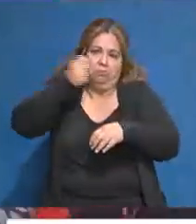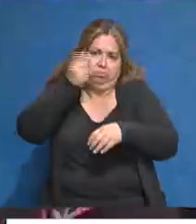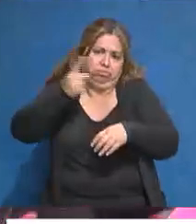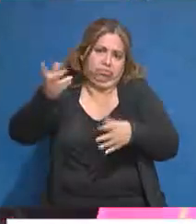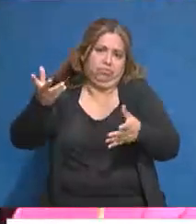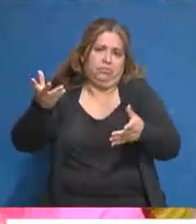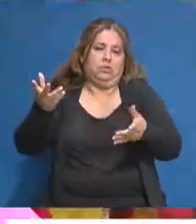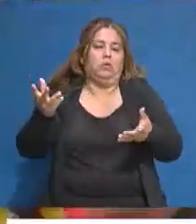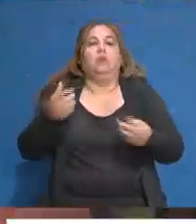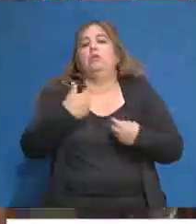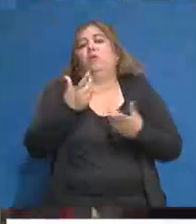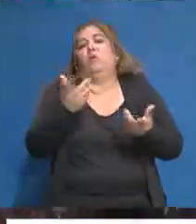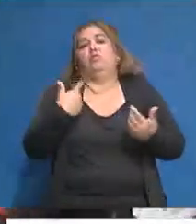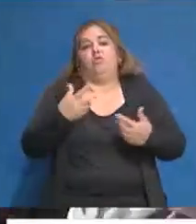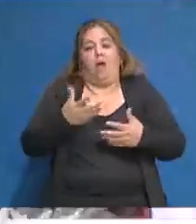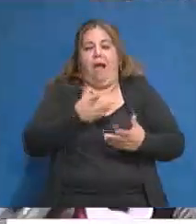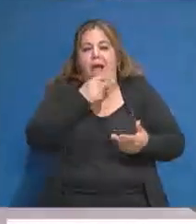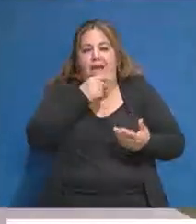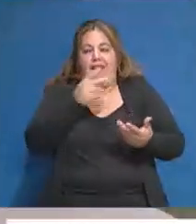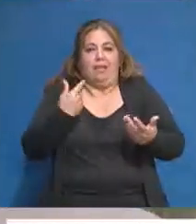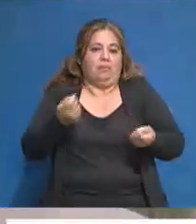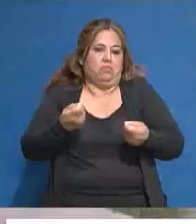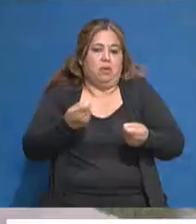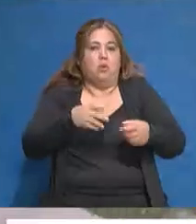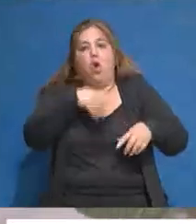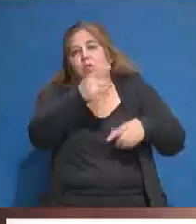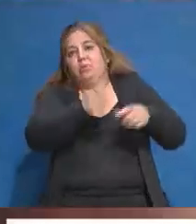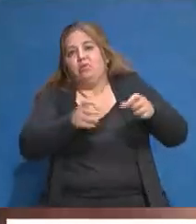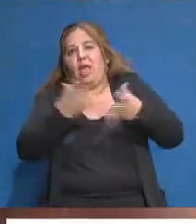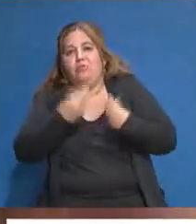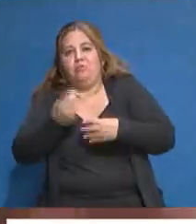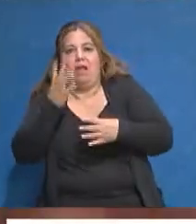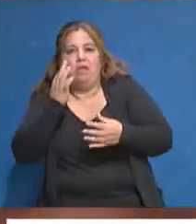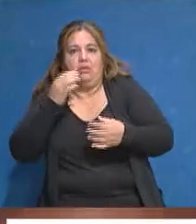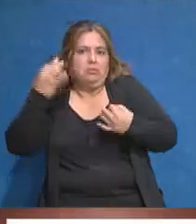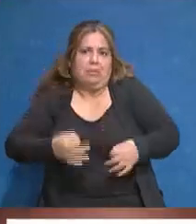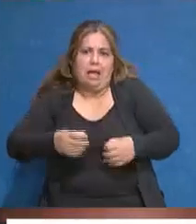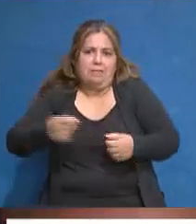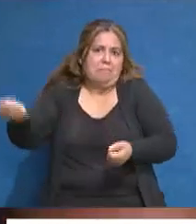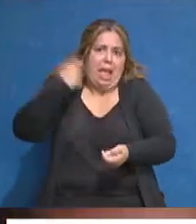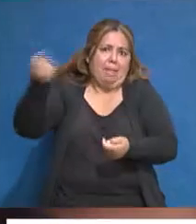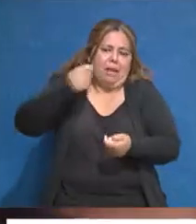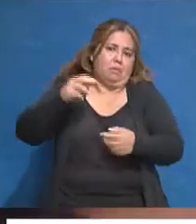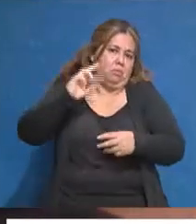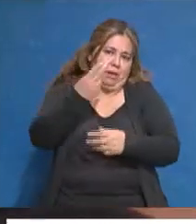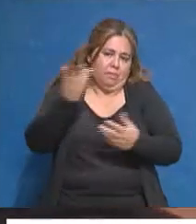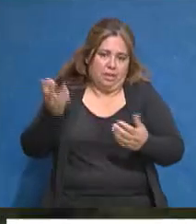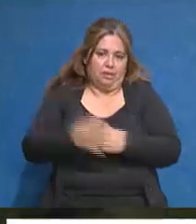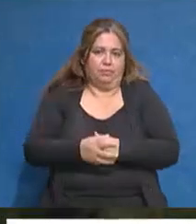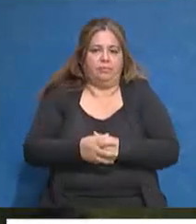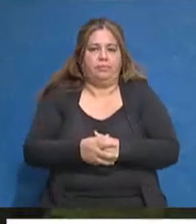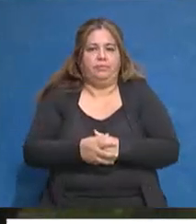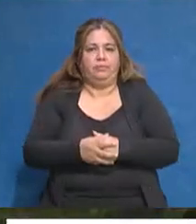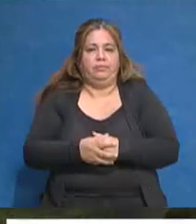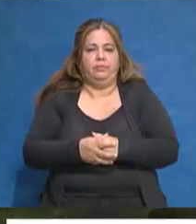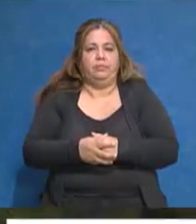vengo con mi nieto y algunos que me defendieron, capaz que me siguen pegando con el martillo, ¿no? Varios habían hecho denuncia también de que habían robo por ahí.